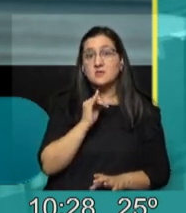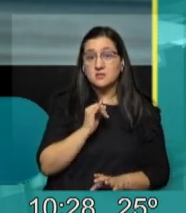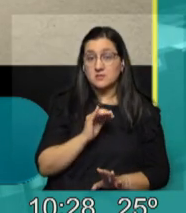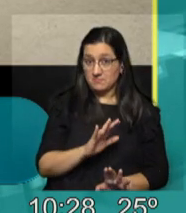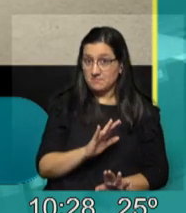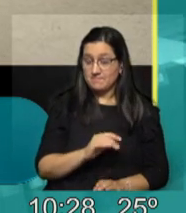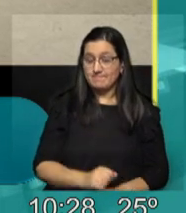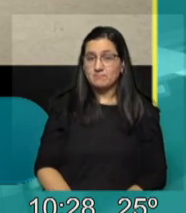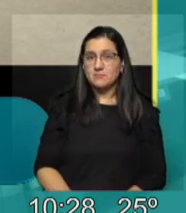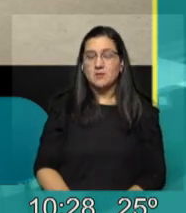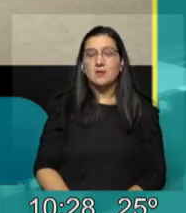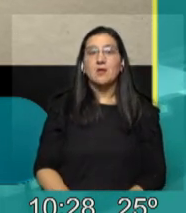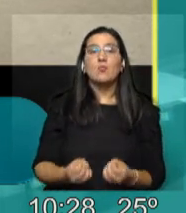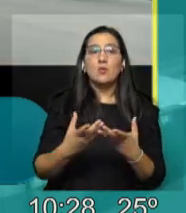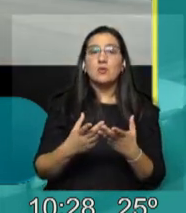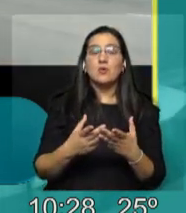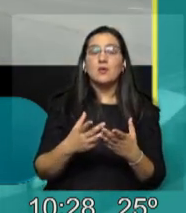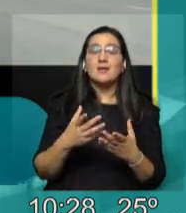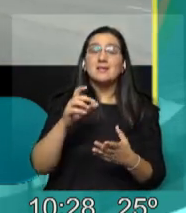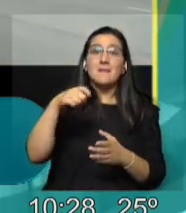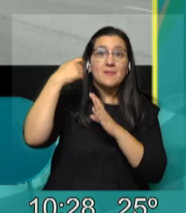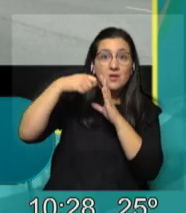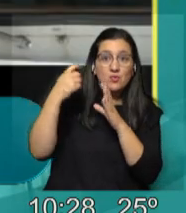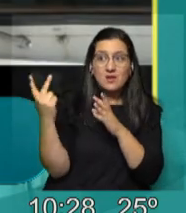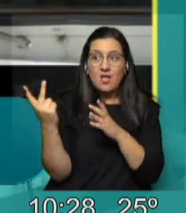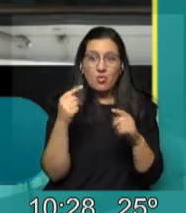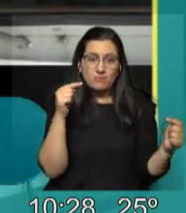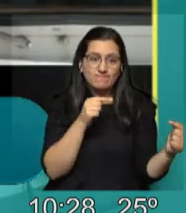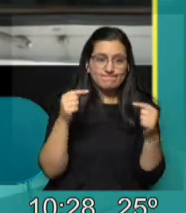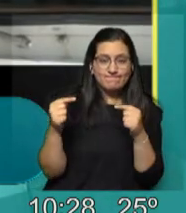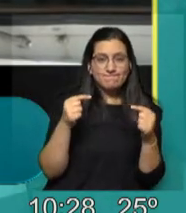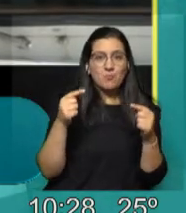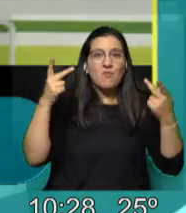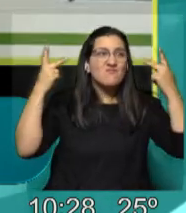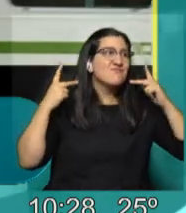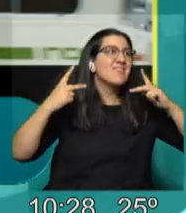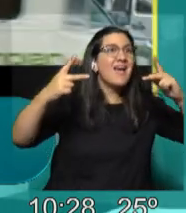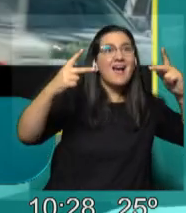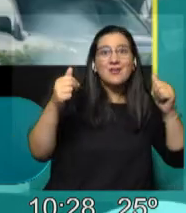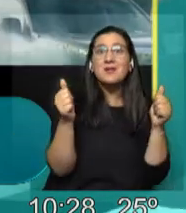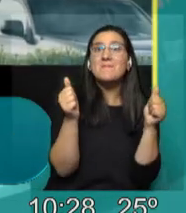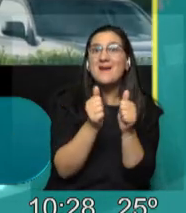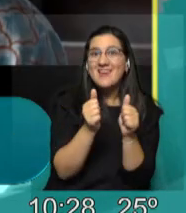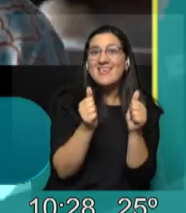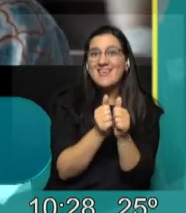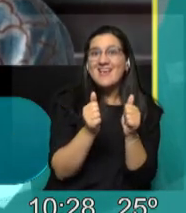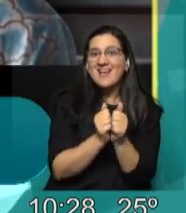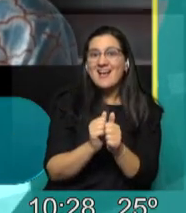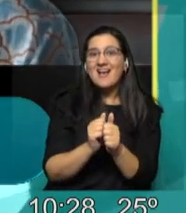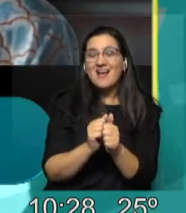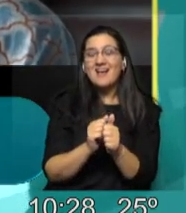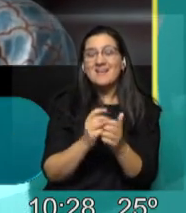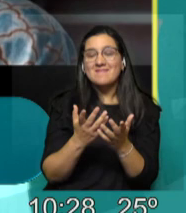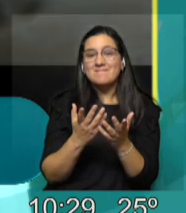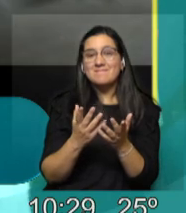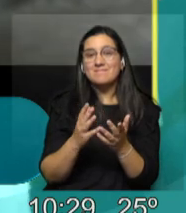Entonces, la película tiene esos contrapesos de aventura de una vieja pareja, o una antigua